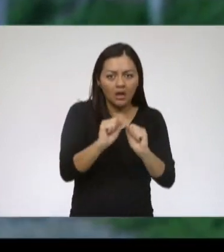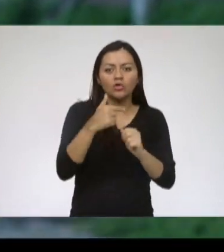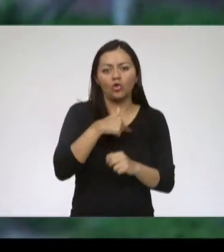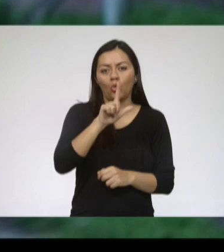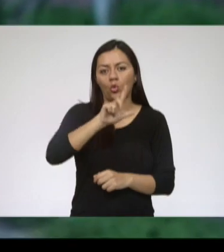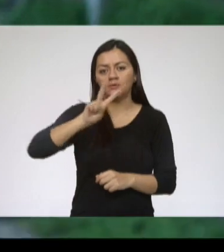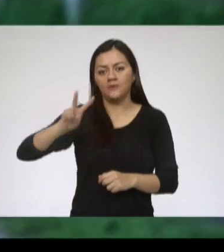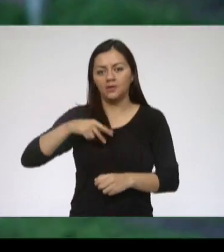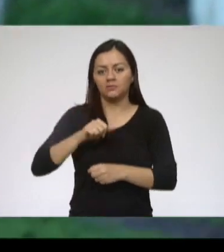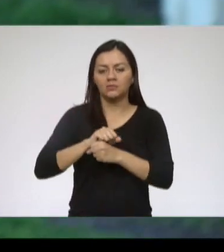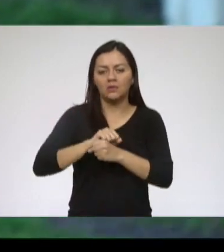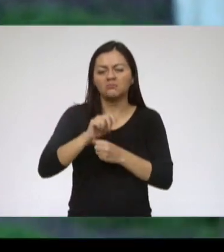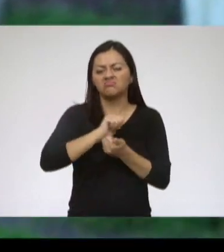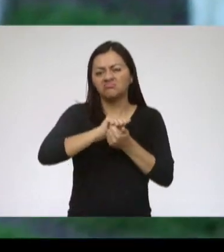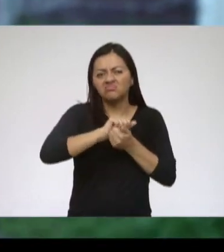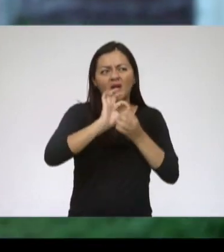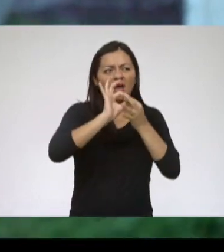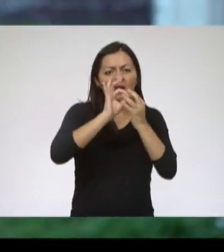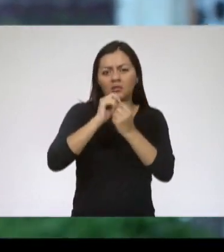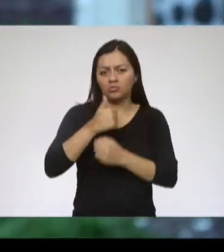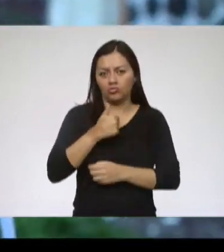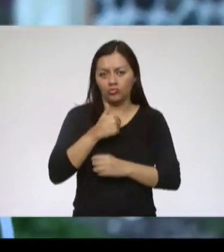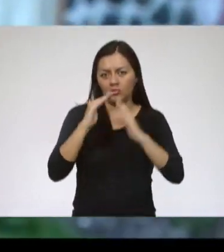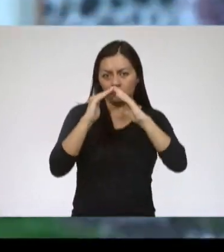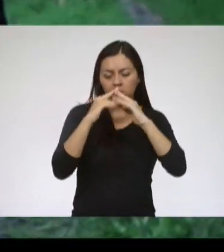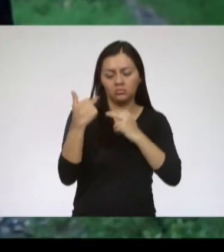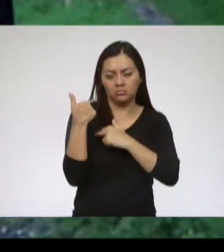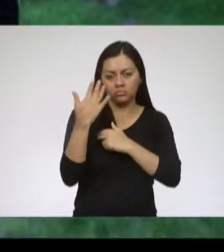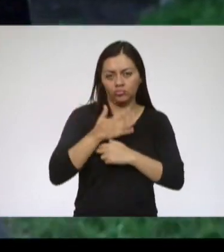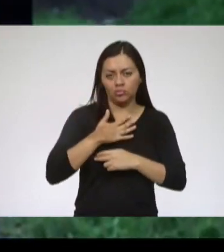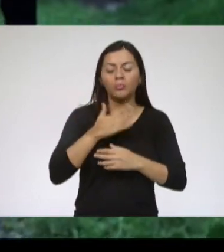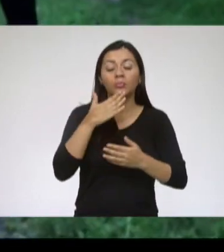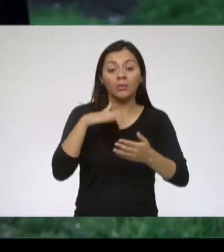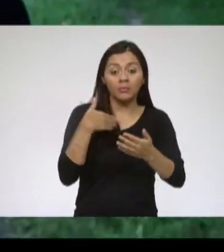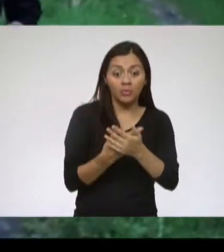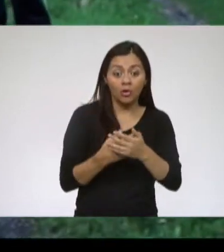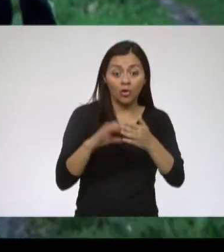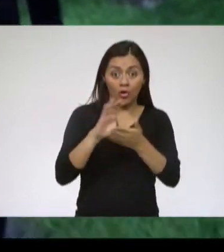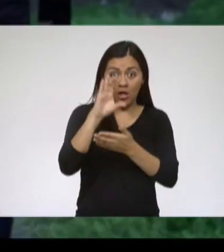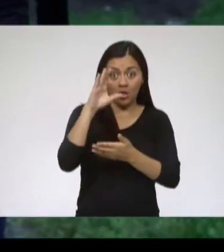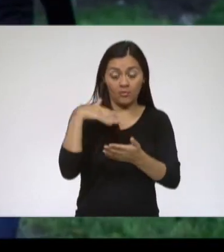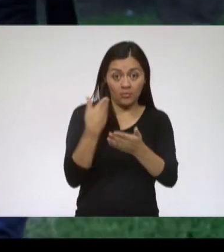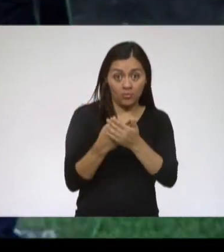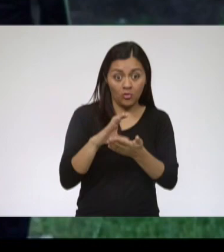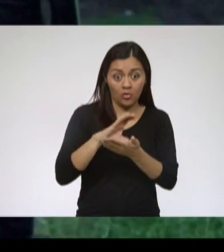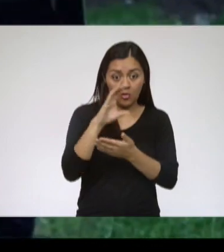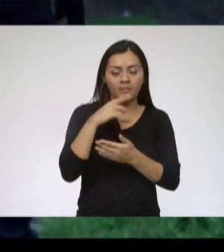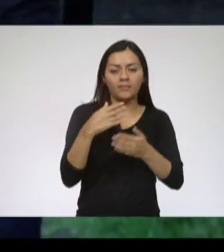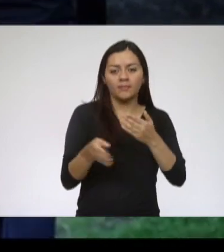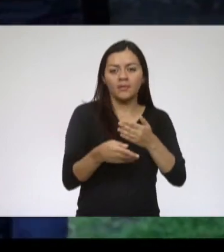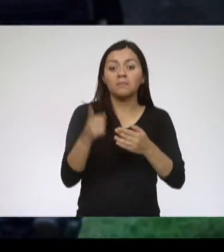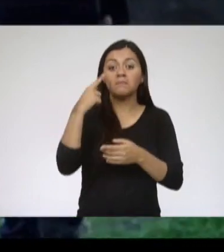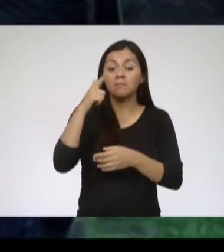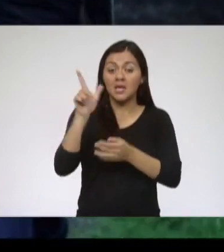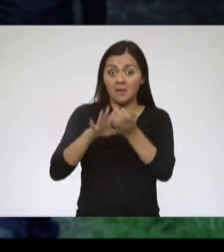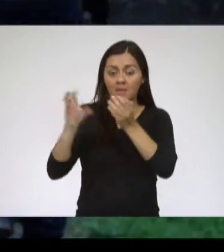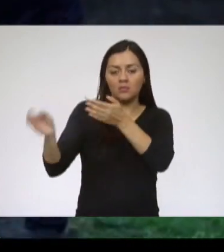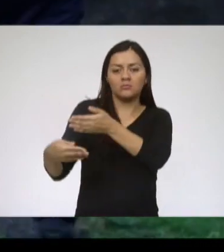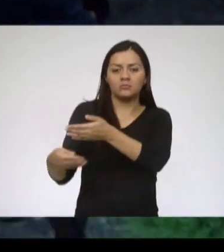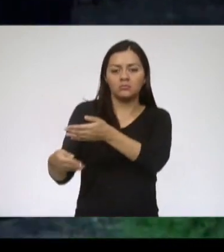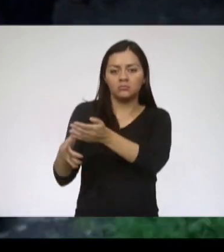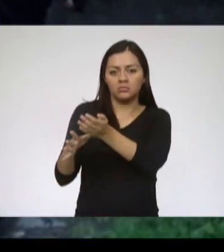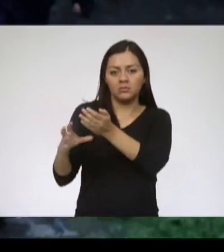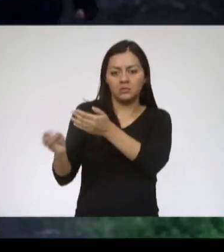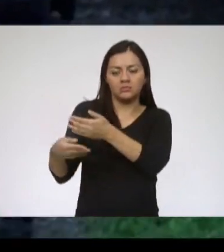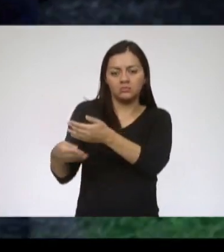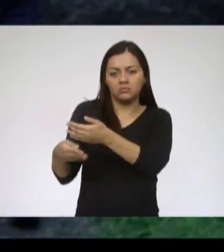Por ejemplo, yo de lunes a viernes tengo que... Yo llego del colegio, ellos ya me dejan preparando a mí el almuerzo porque el uno